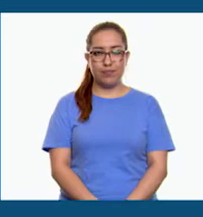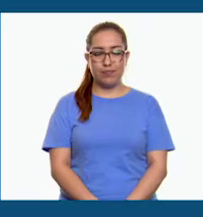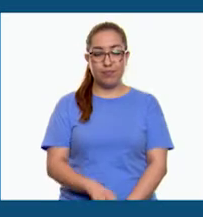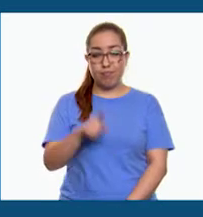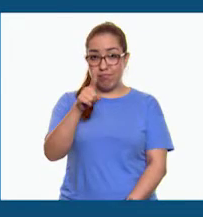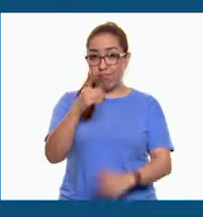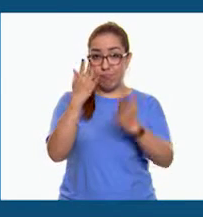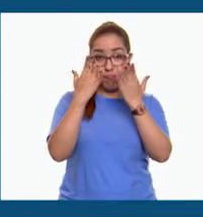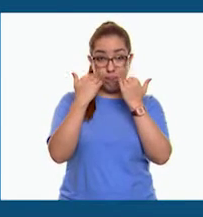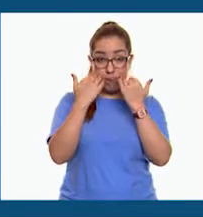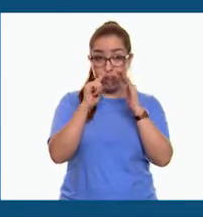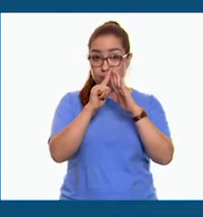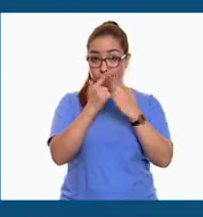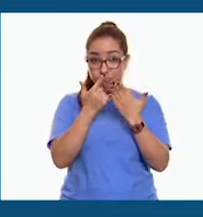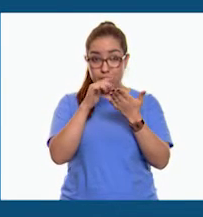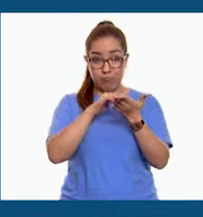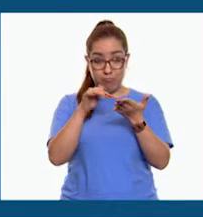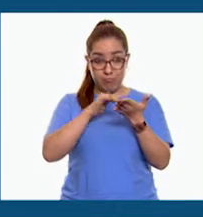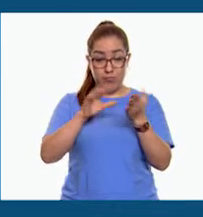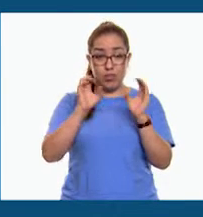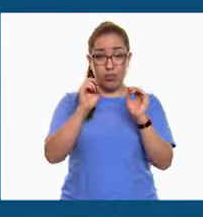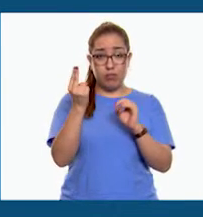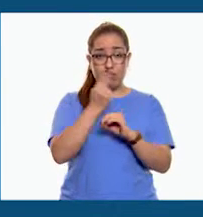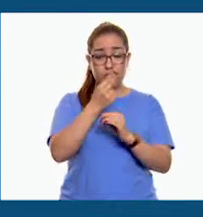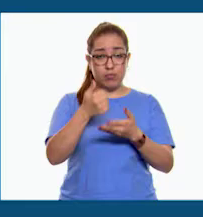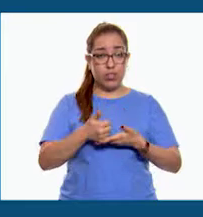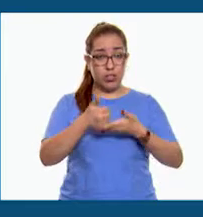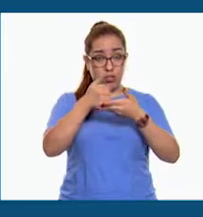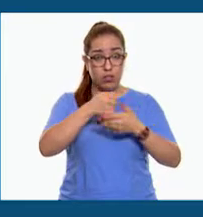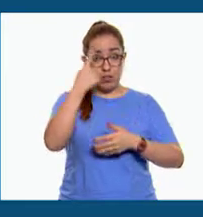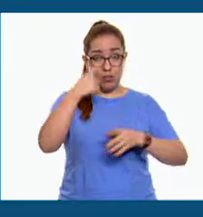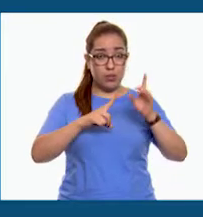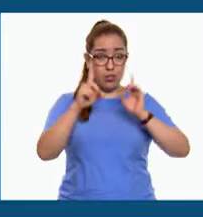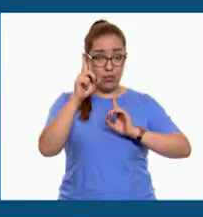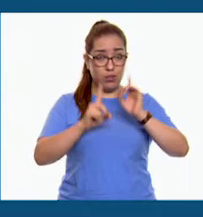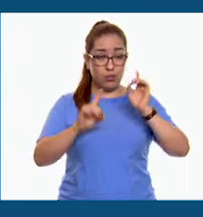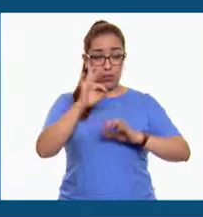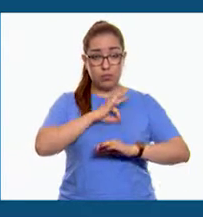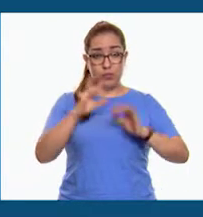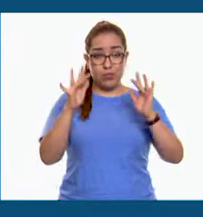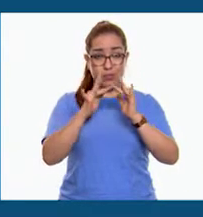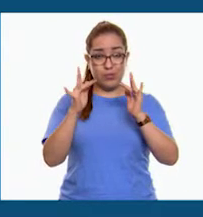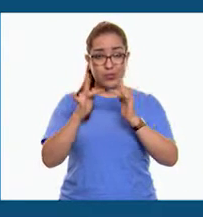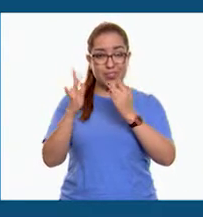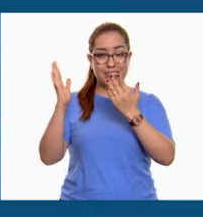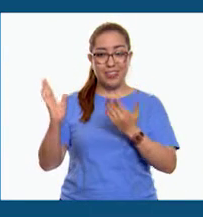Si no tienes el libro de texto o necesitas ayuda para responder las preguntas, contáctanos.